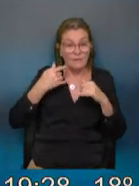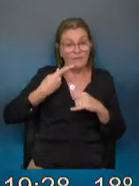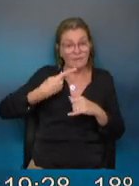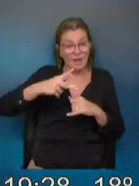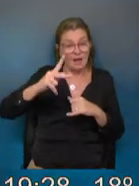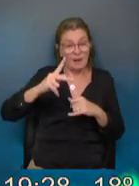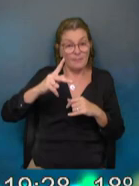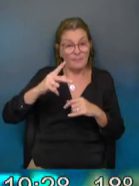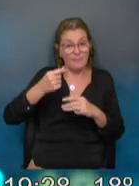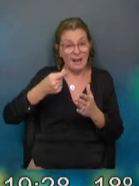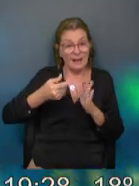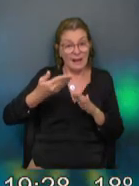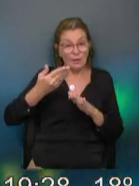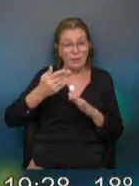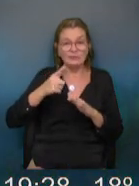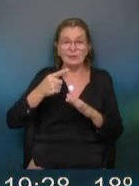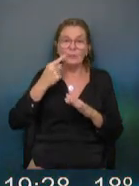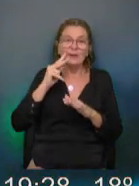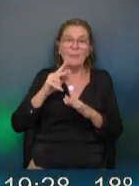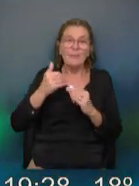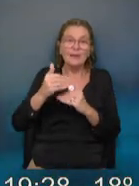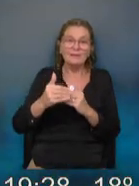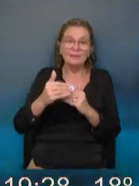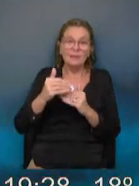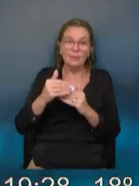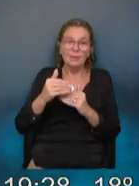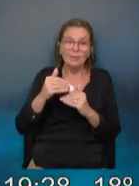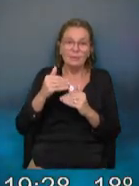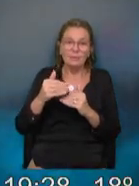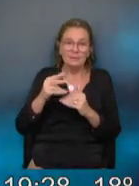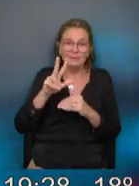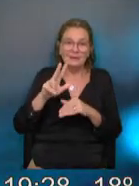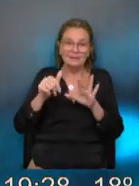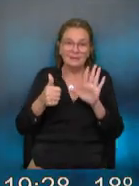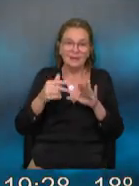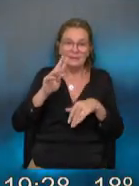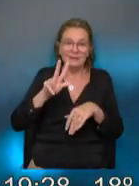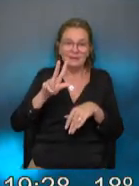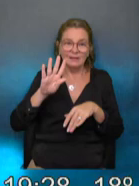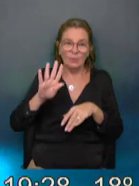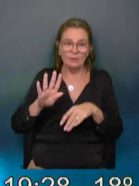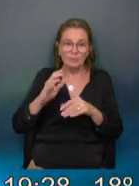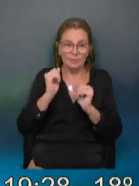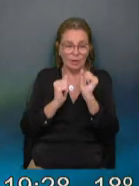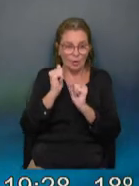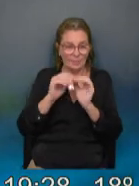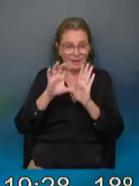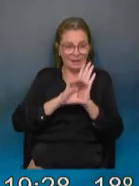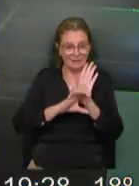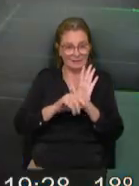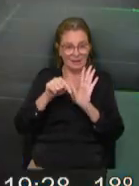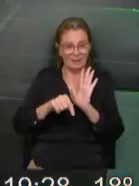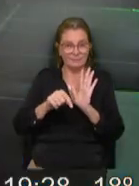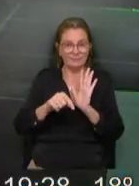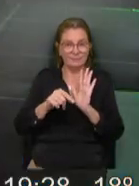Pero cuando mirás un poco más, justamente entendés que tampoco es sostenible tener un tipo de cambio en 36, 34 para una economía de las características de la nuestra. Y